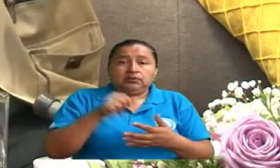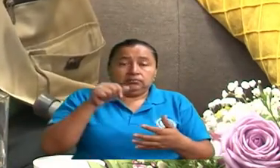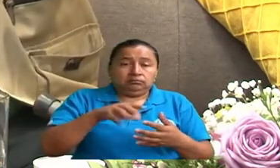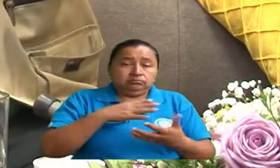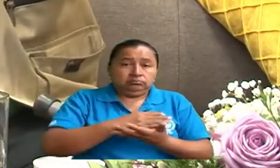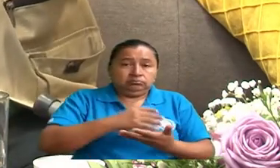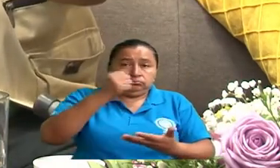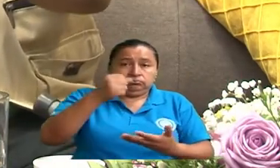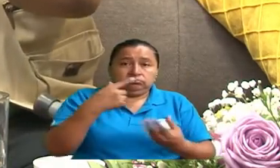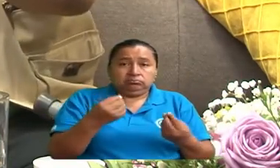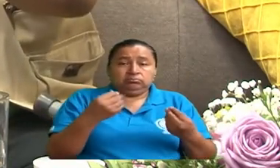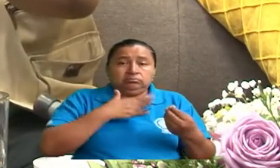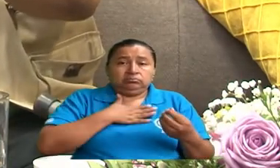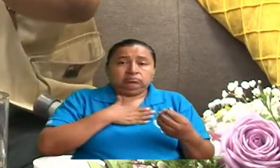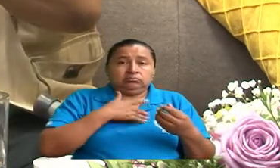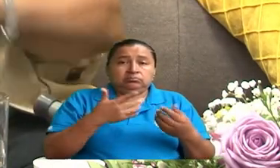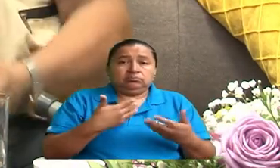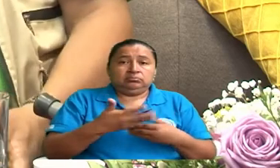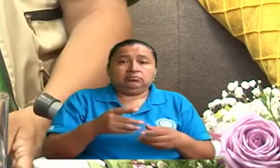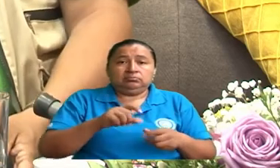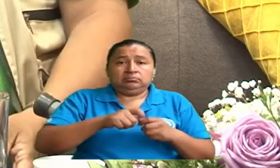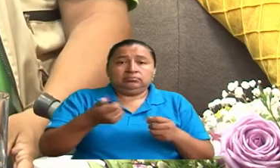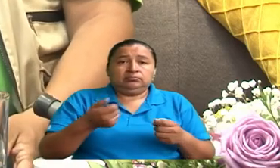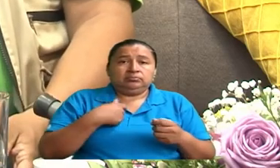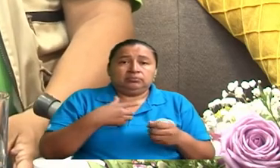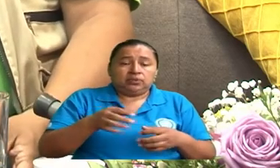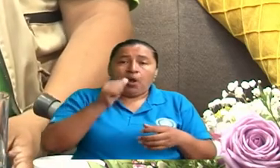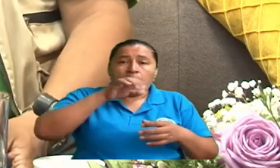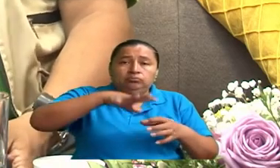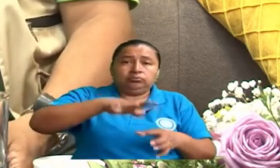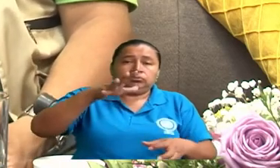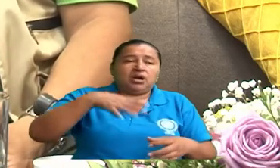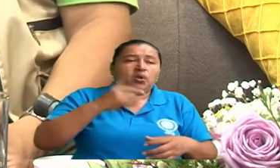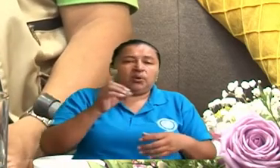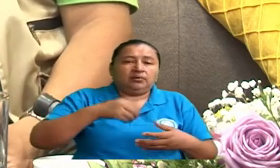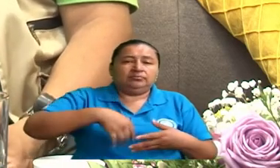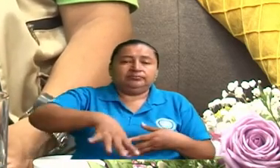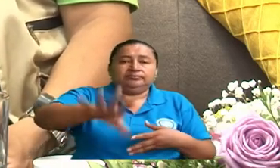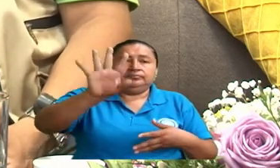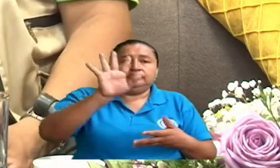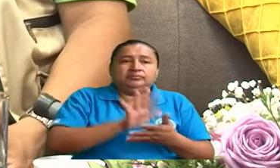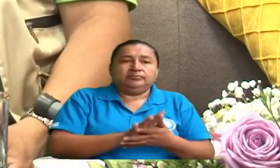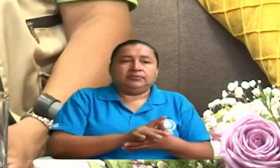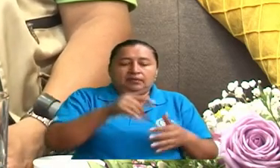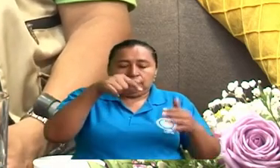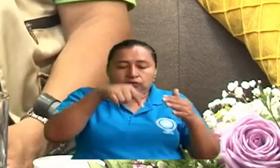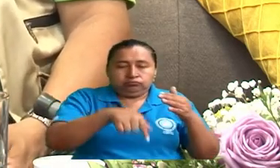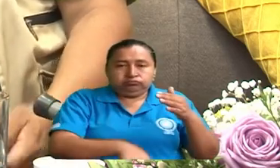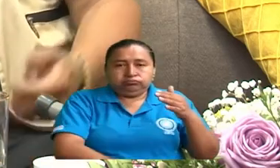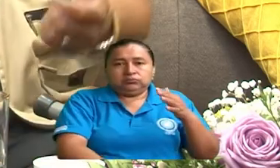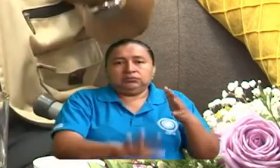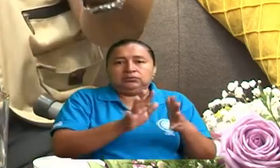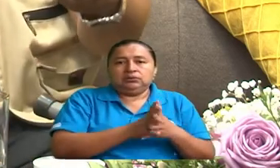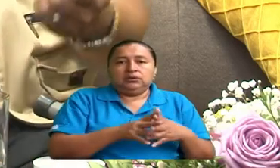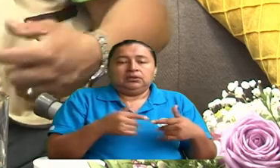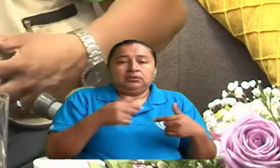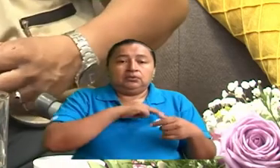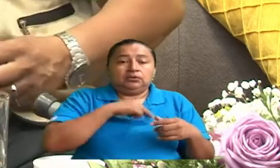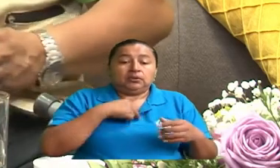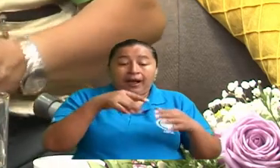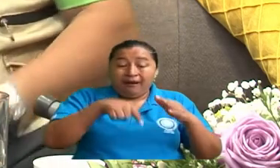esta botella, por cuestiones mías, le quité el tapón, se llenó de agua, ¿a dónde va a parar? Va al fondo, ¿verdad? Entonces nuestros